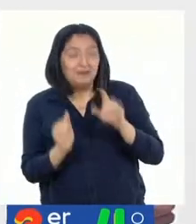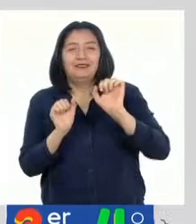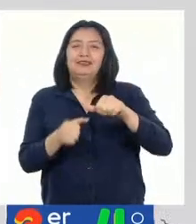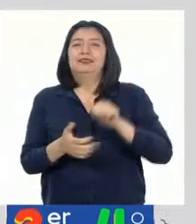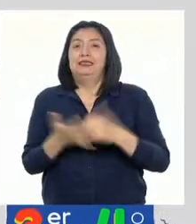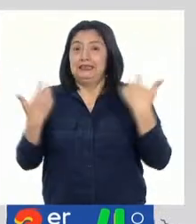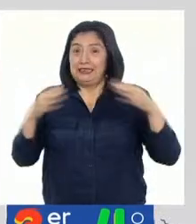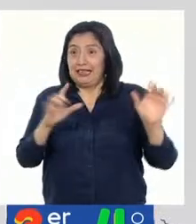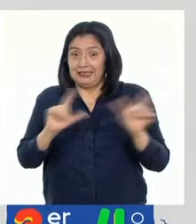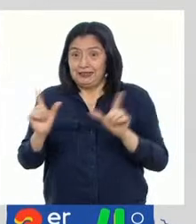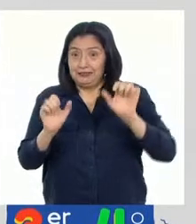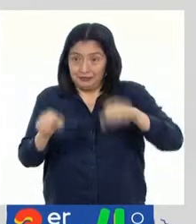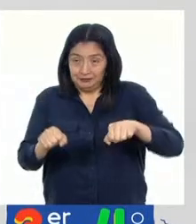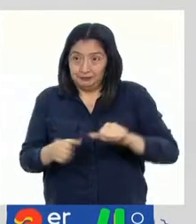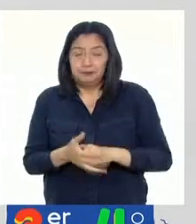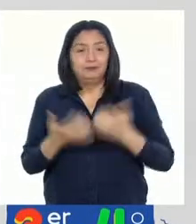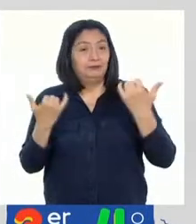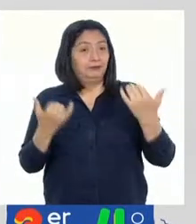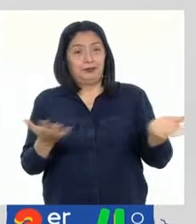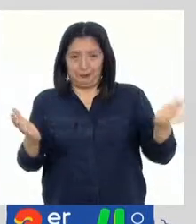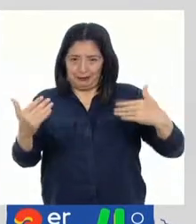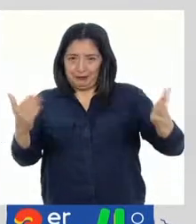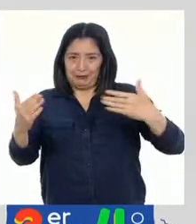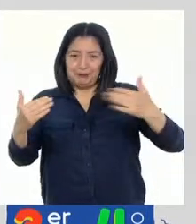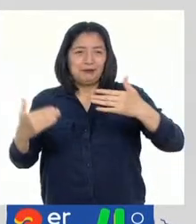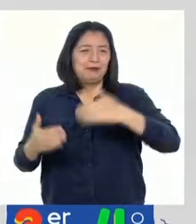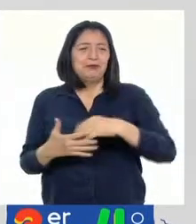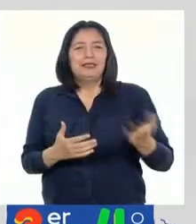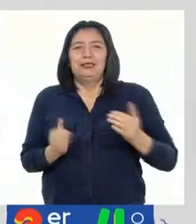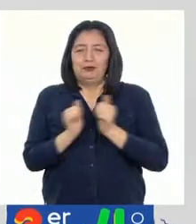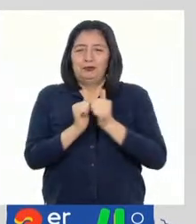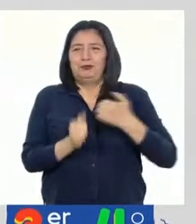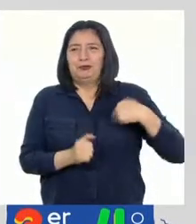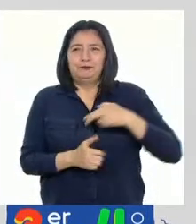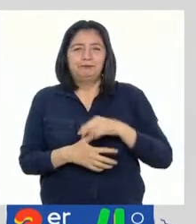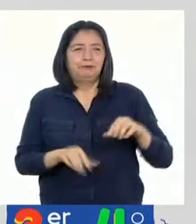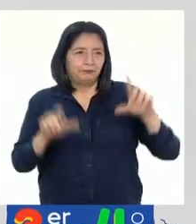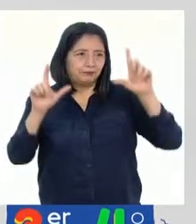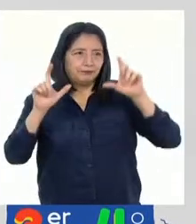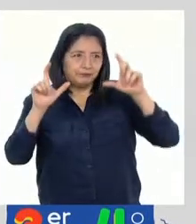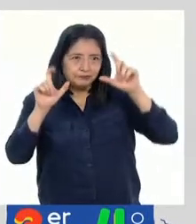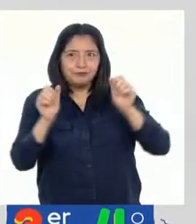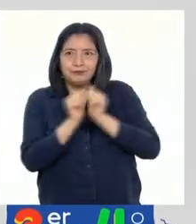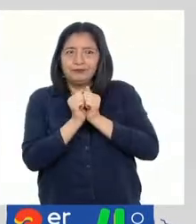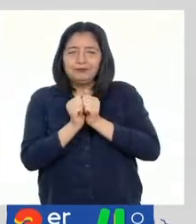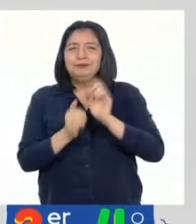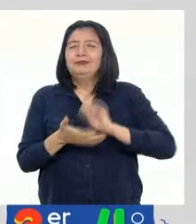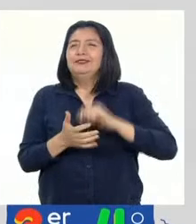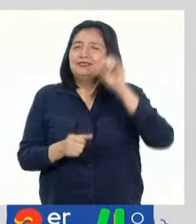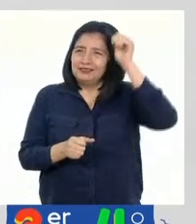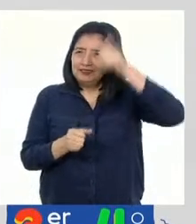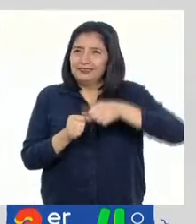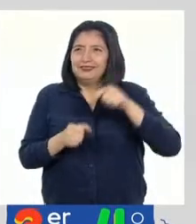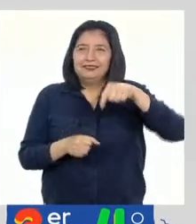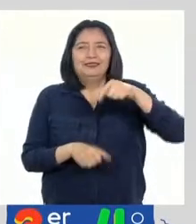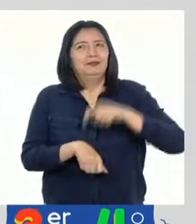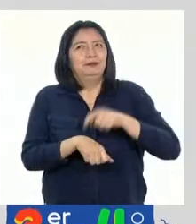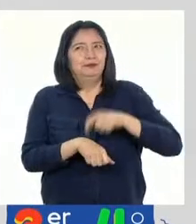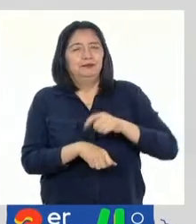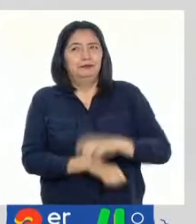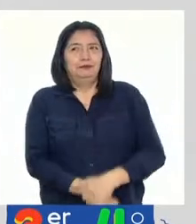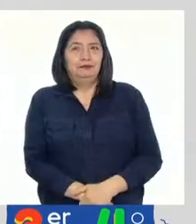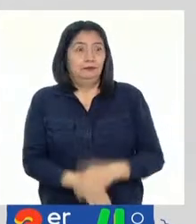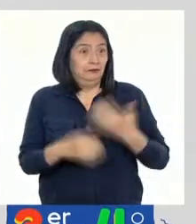bien, ¿ya están listos? Ahora sí, vengan al lado de todos nosotros y tomémonos una foto juntos para recordar este gran